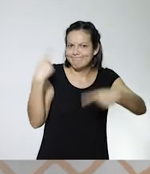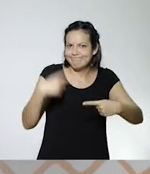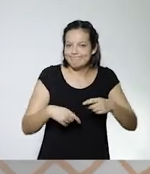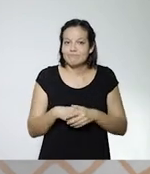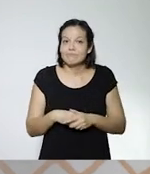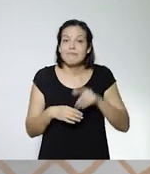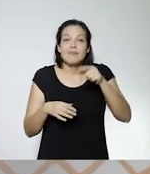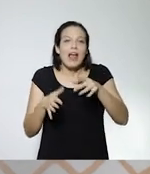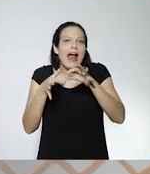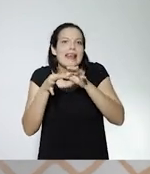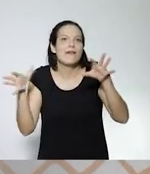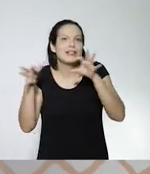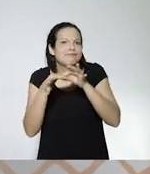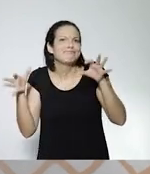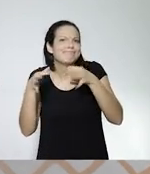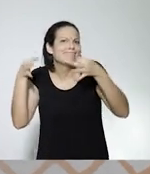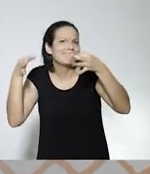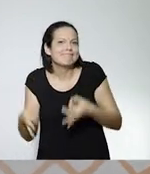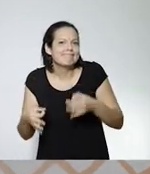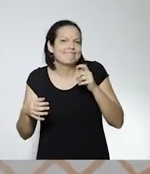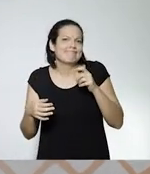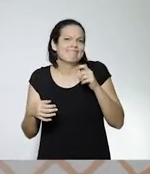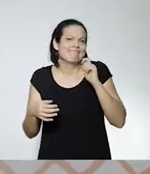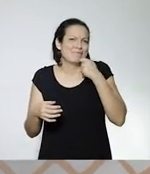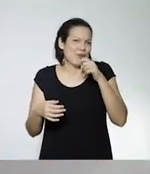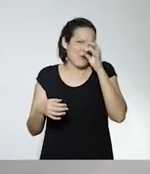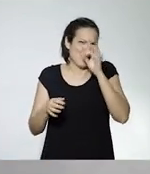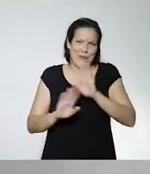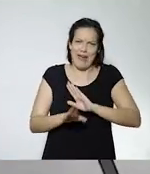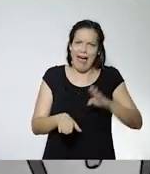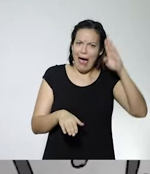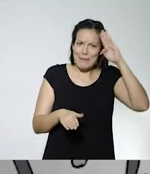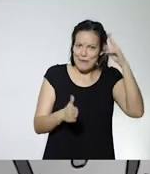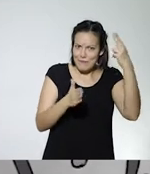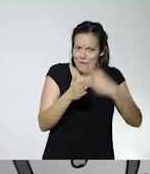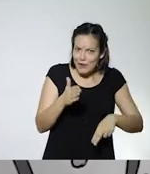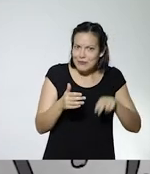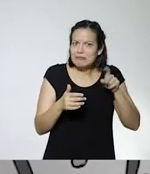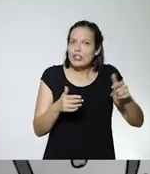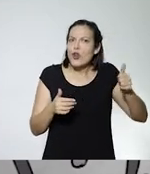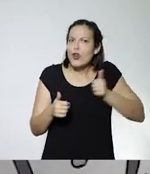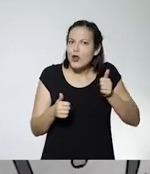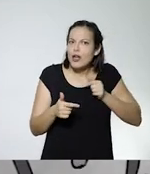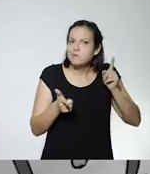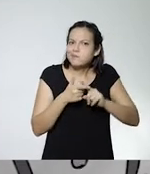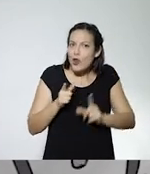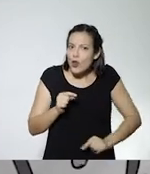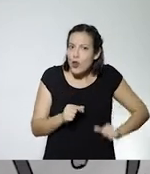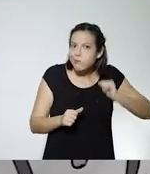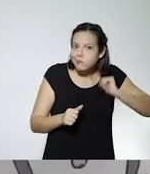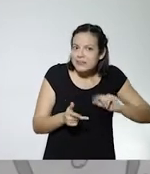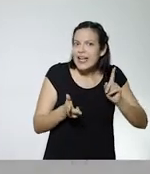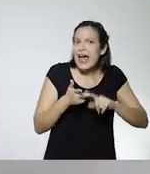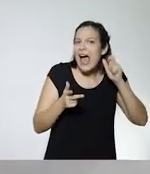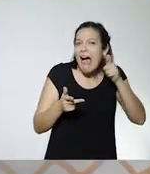Pero tanta libertad para elegir nunca fue del agrado del capitán Flatulencias y sus soldados ir de